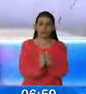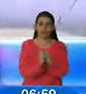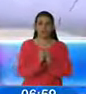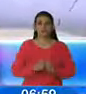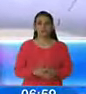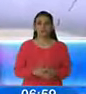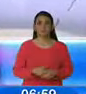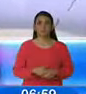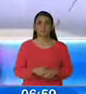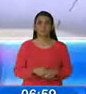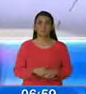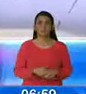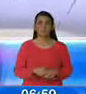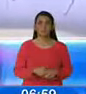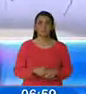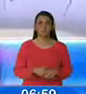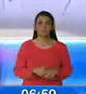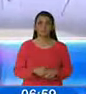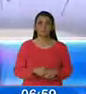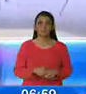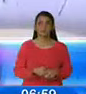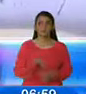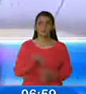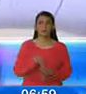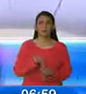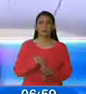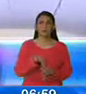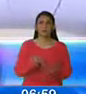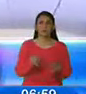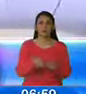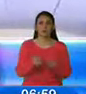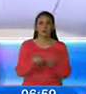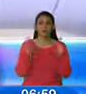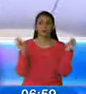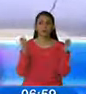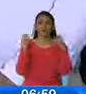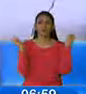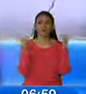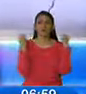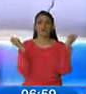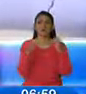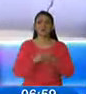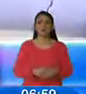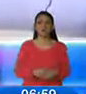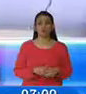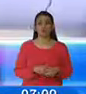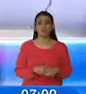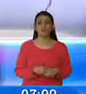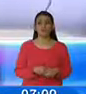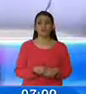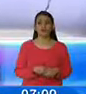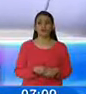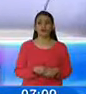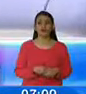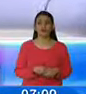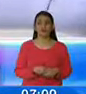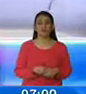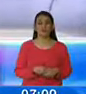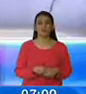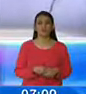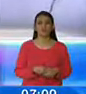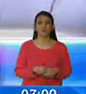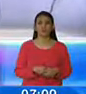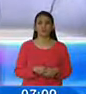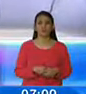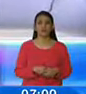Las elecciones son una fiesta democrática que el pueblo tiene que disfrutarla, porque allí